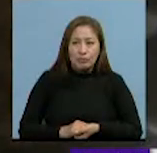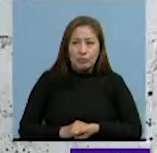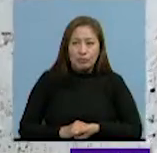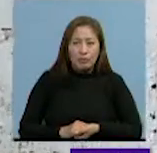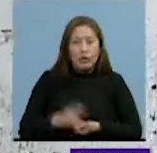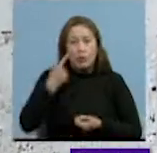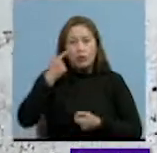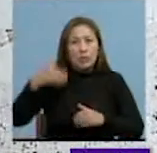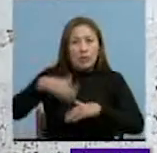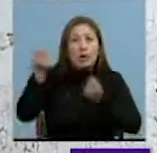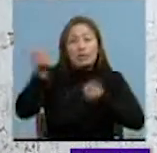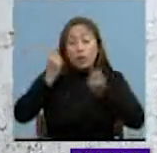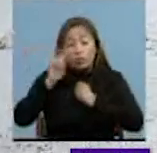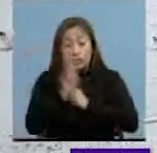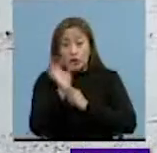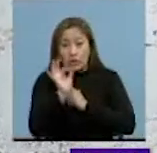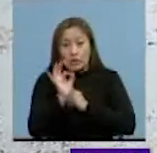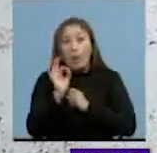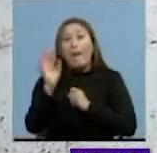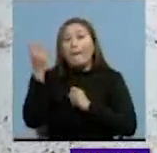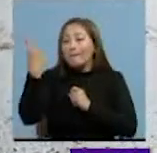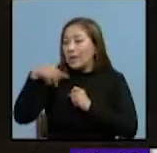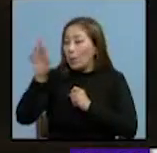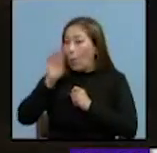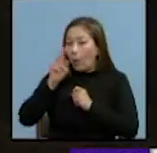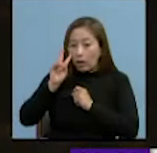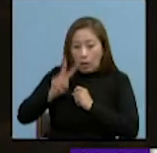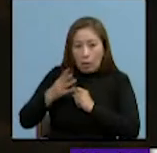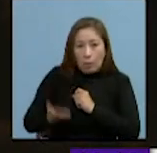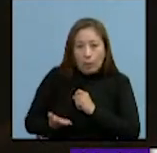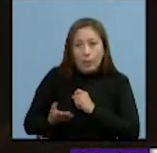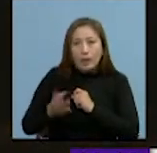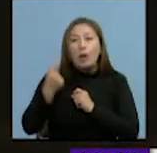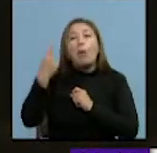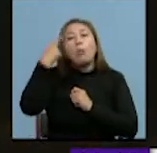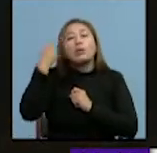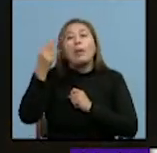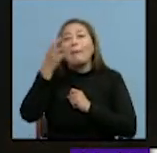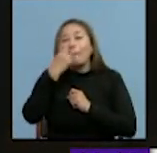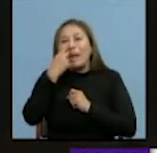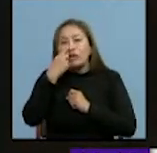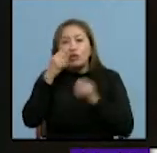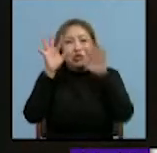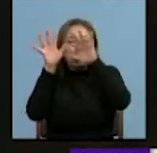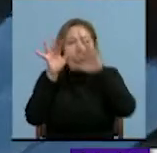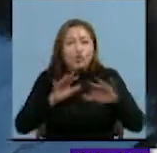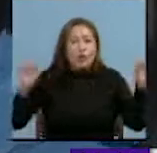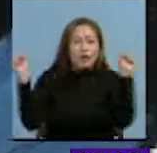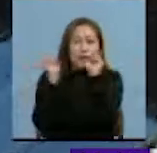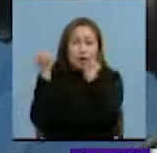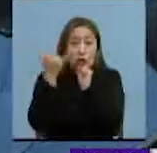Cuando pasábamos en el auto no lo vimos, pero las chicas lo detectaron en el acto, lo detectaron por los perros. Llovizna, pero hay mucho viento, el frío es